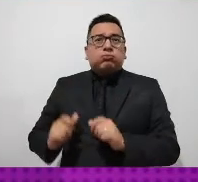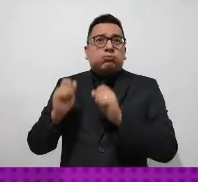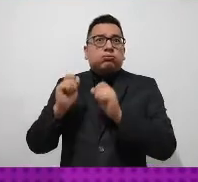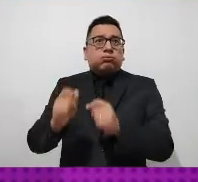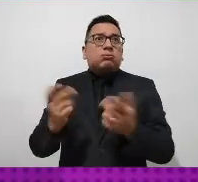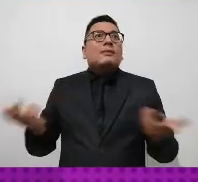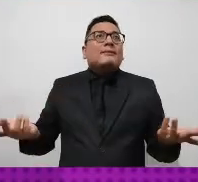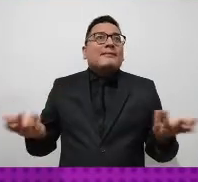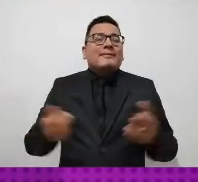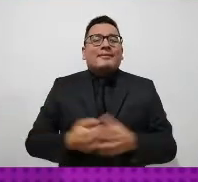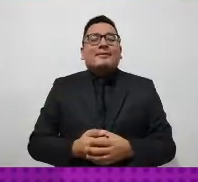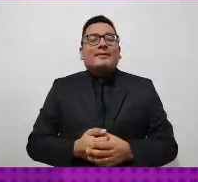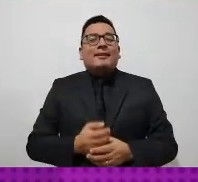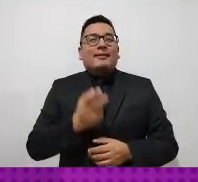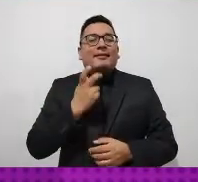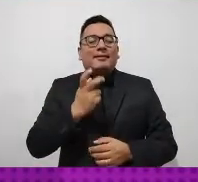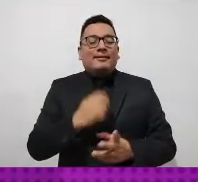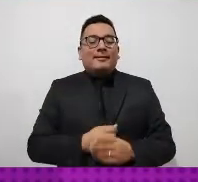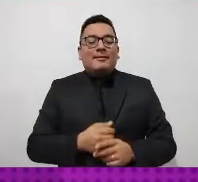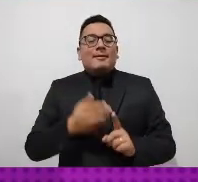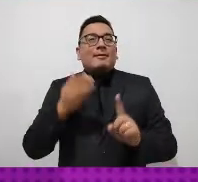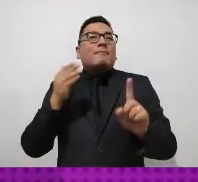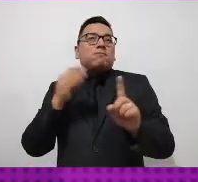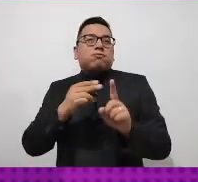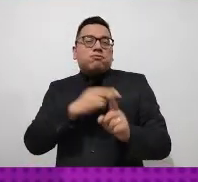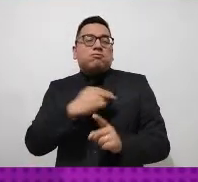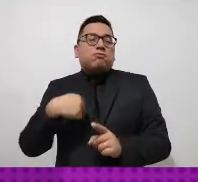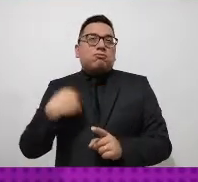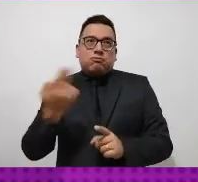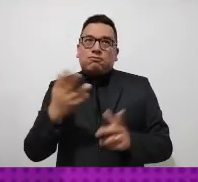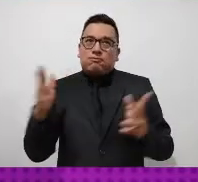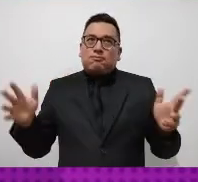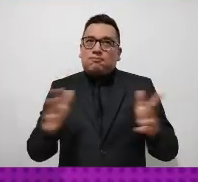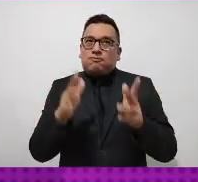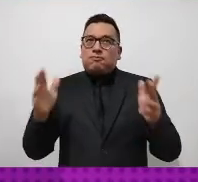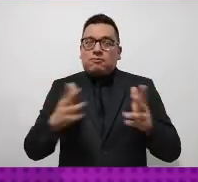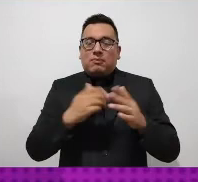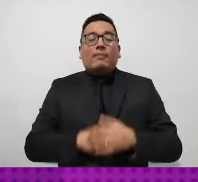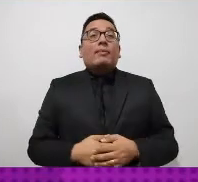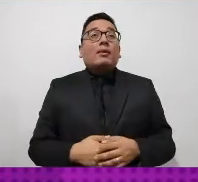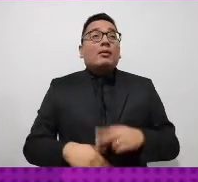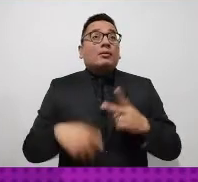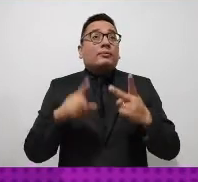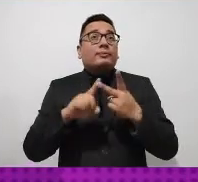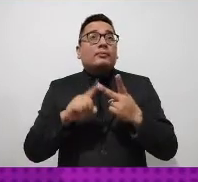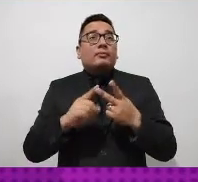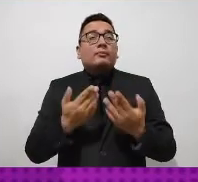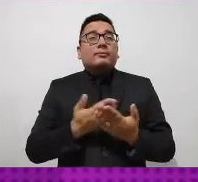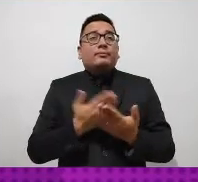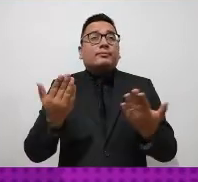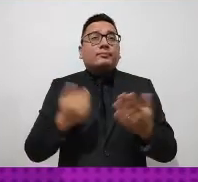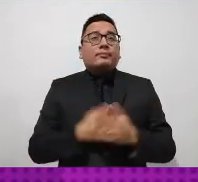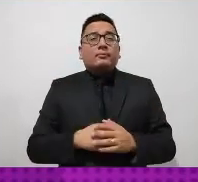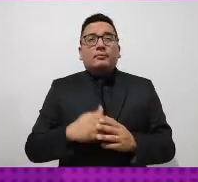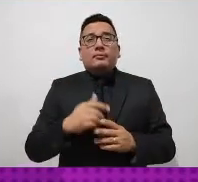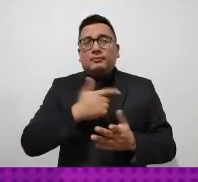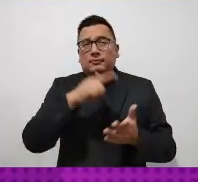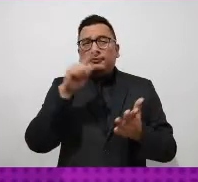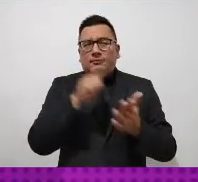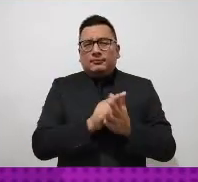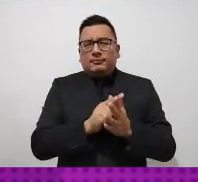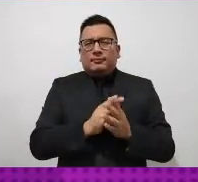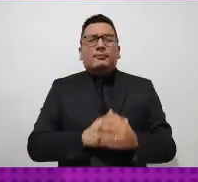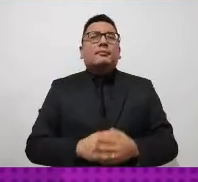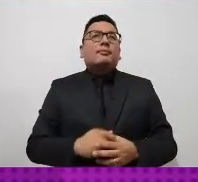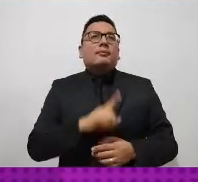partes que en el tema de esta red preocupa. La segunda es que con la implementación de esta reforma y